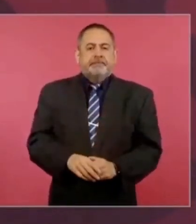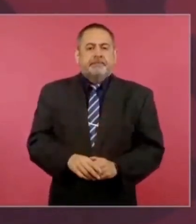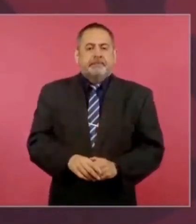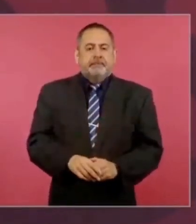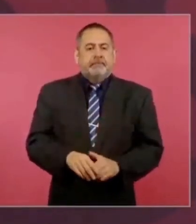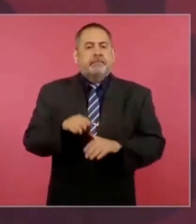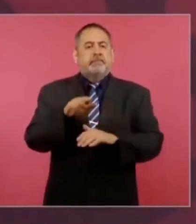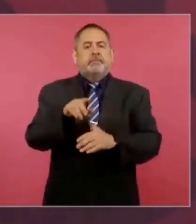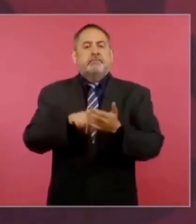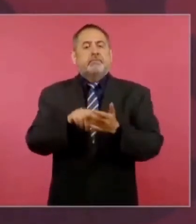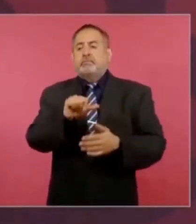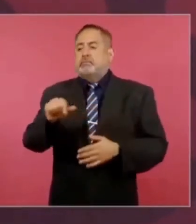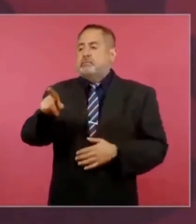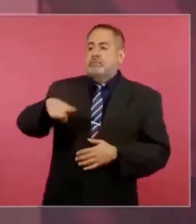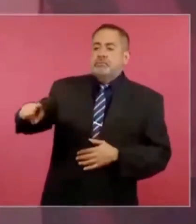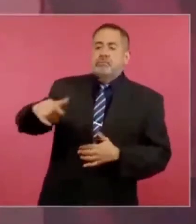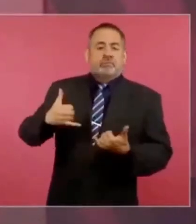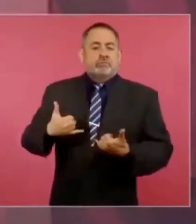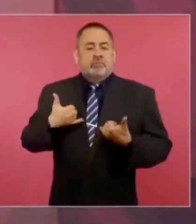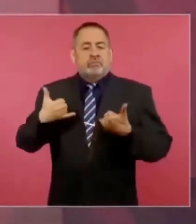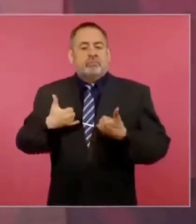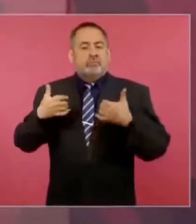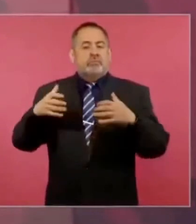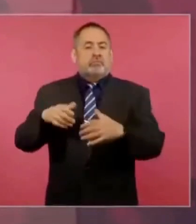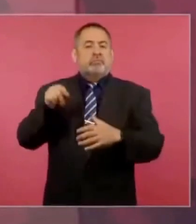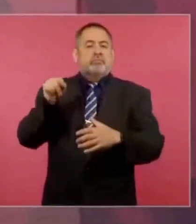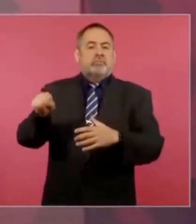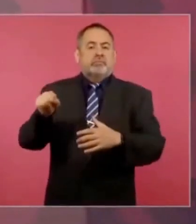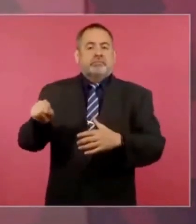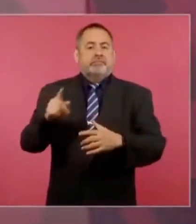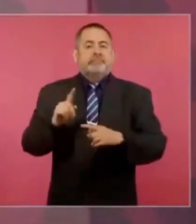sobre todo para los jóvenes.